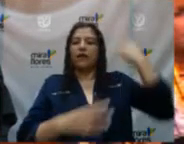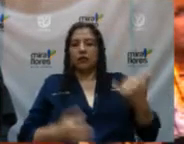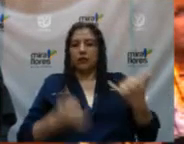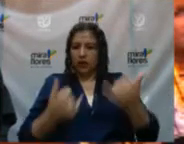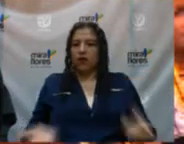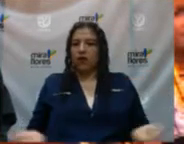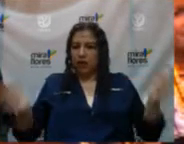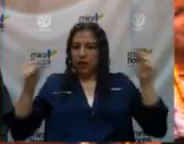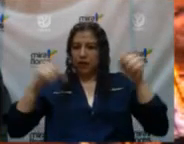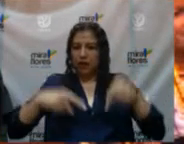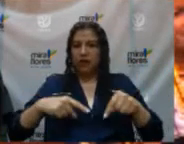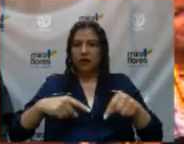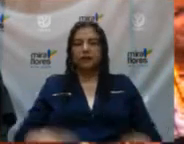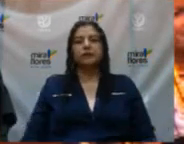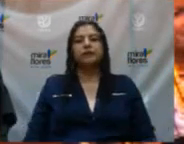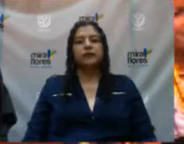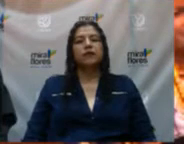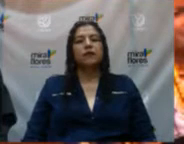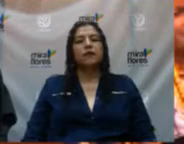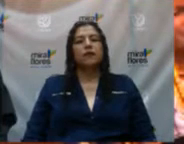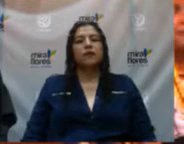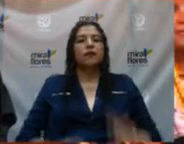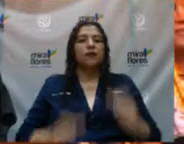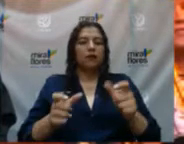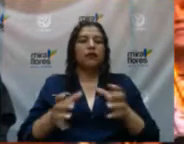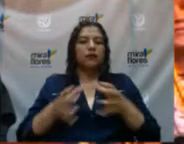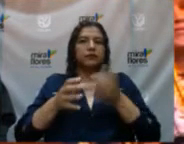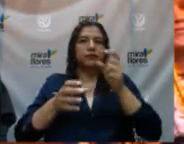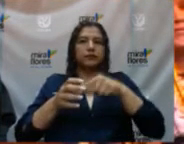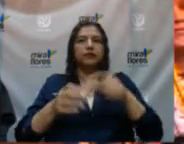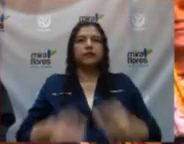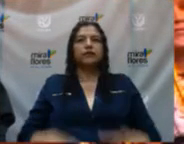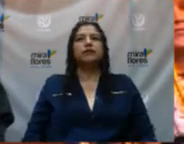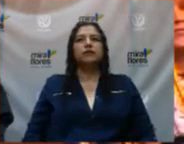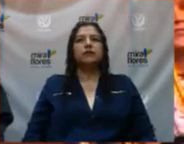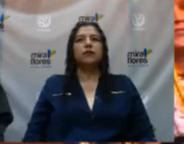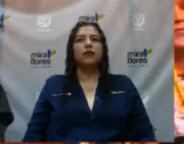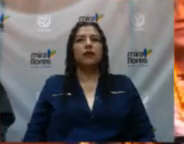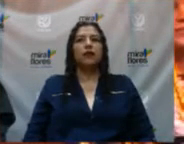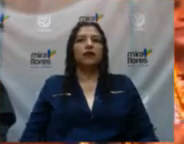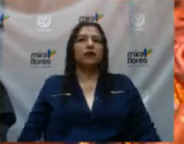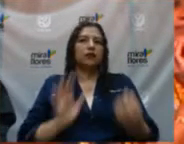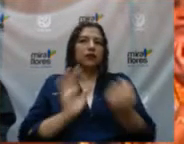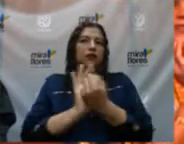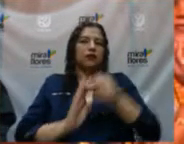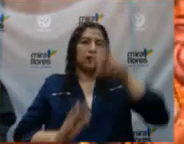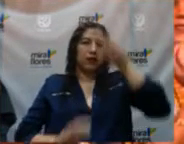esta tarde, señores miembros del cuerpo diplomático acreditados en el Perú,